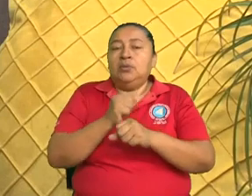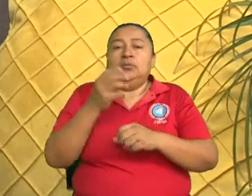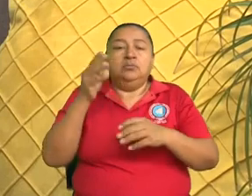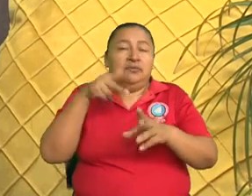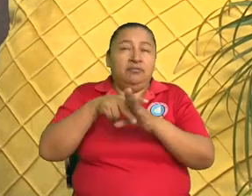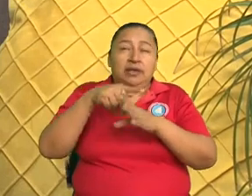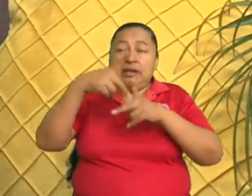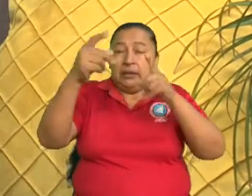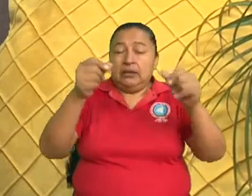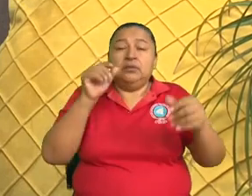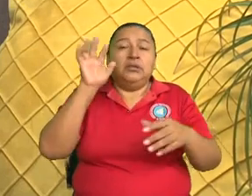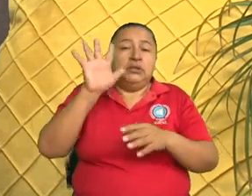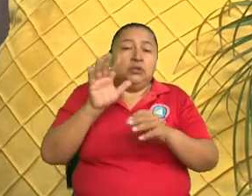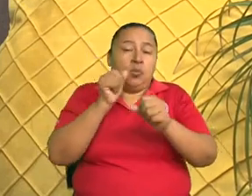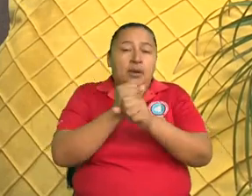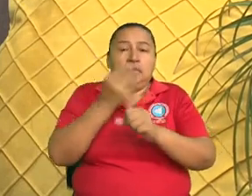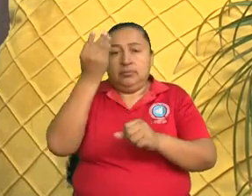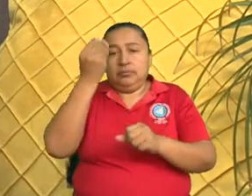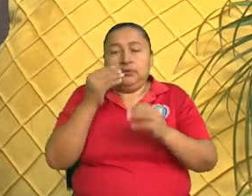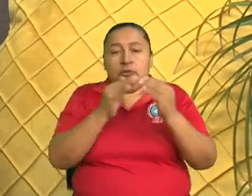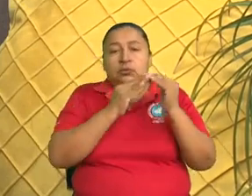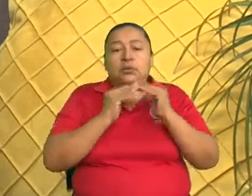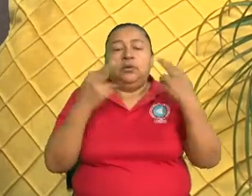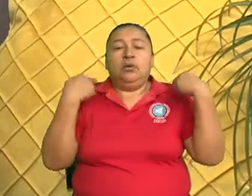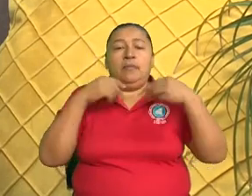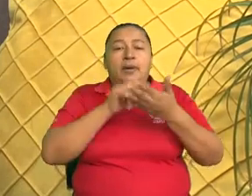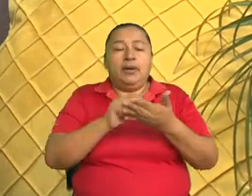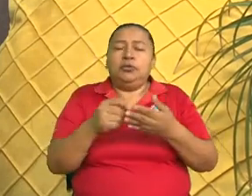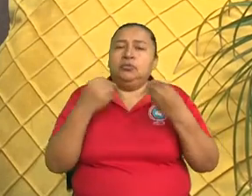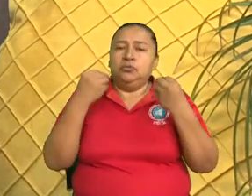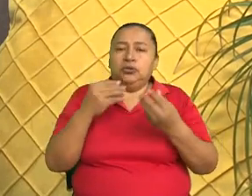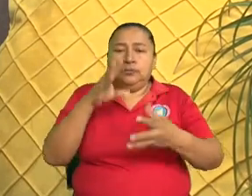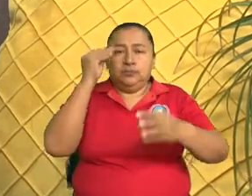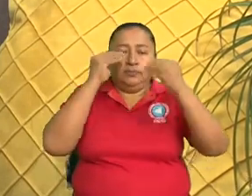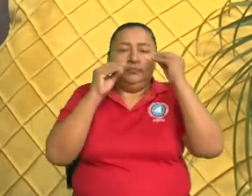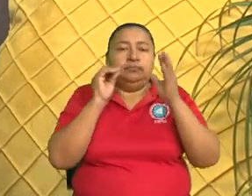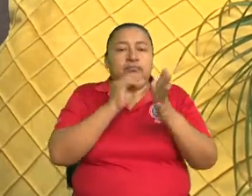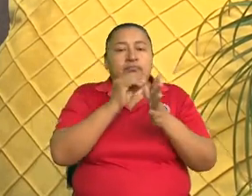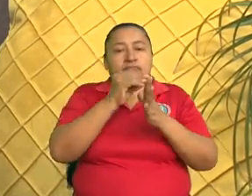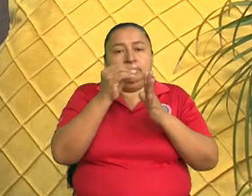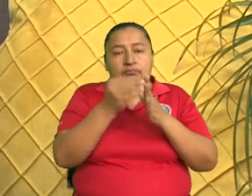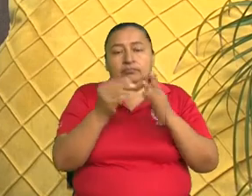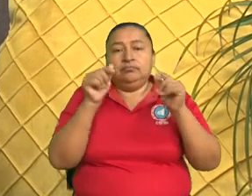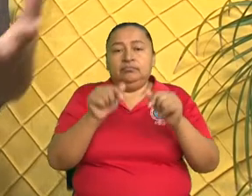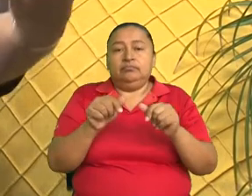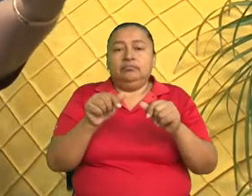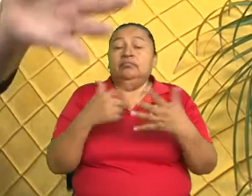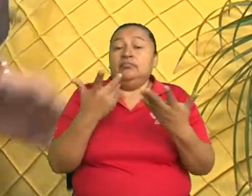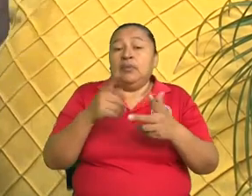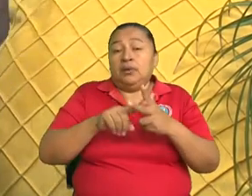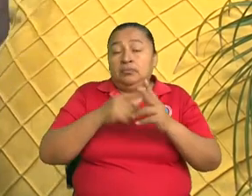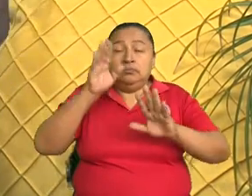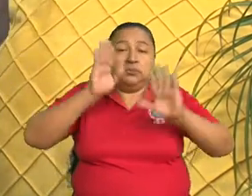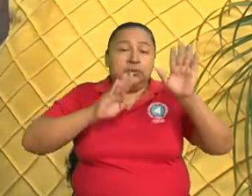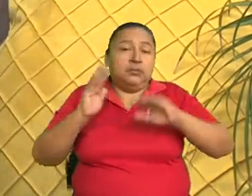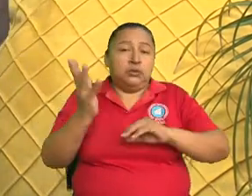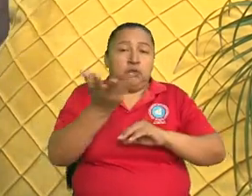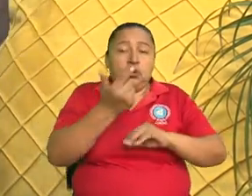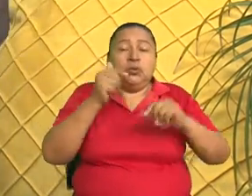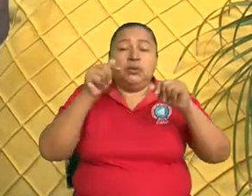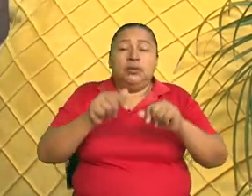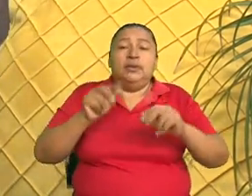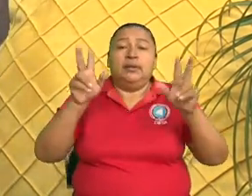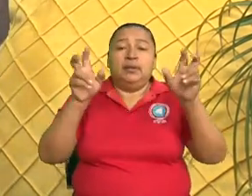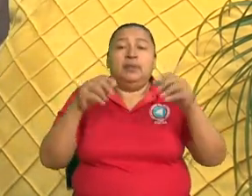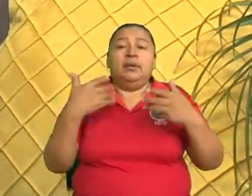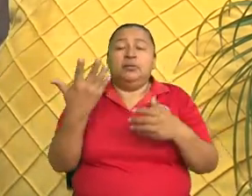las promociones de los bachilleres de la ciudad y con los maestros, con mucha actualización pedagógica y a participar todos pues en este